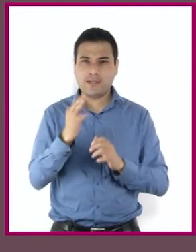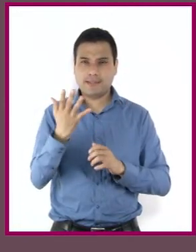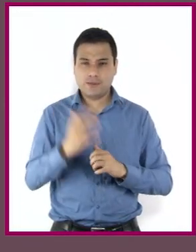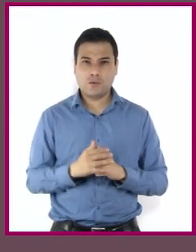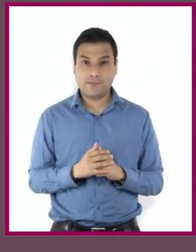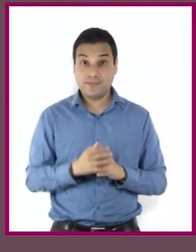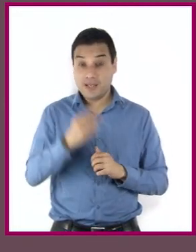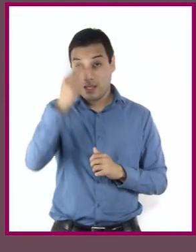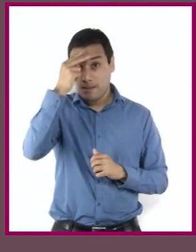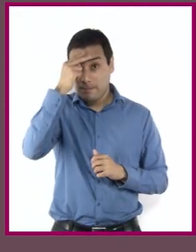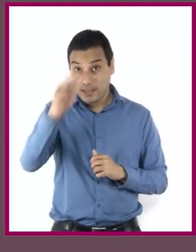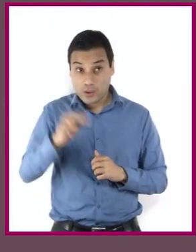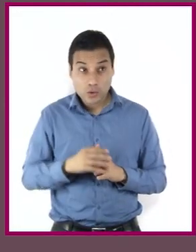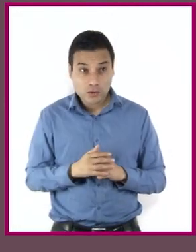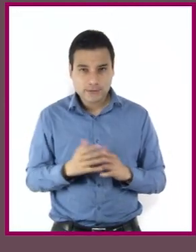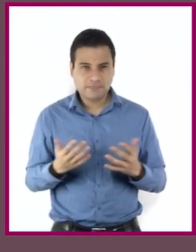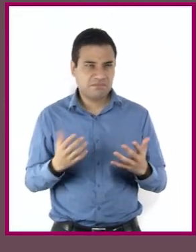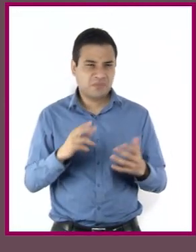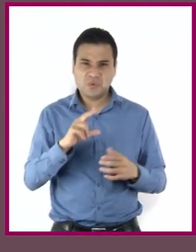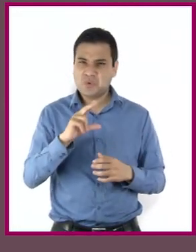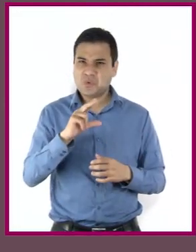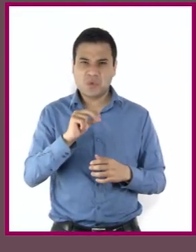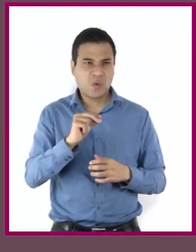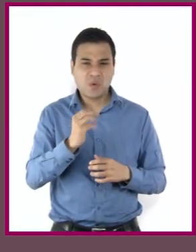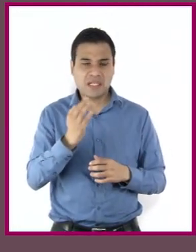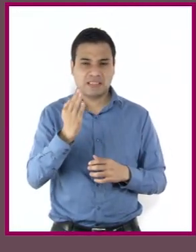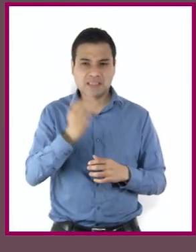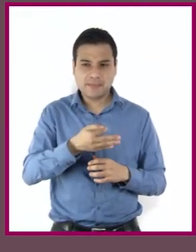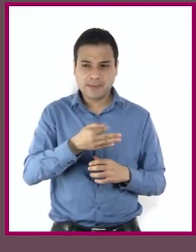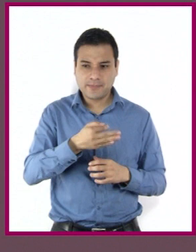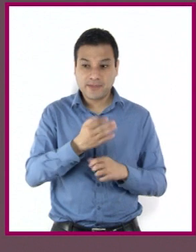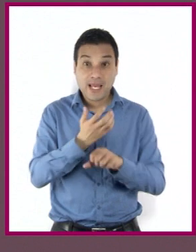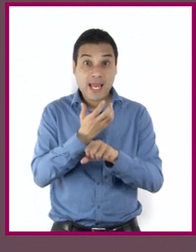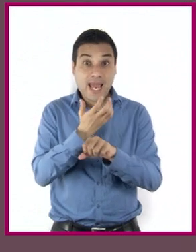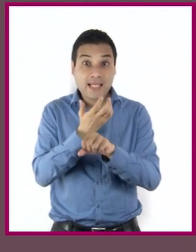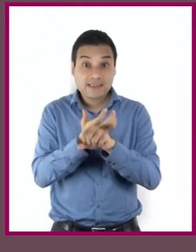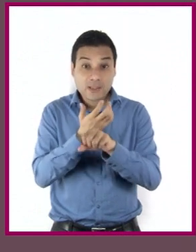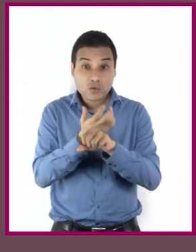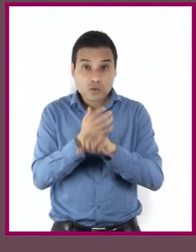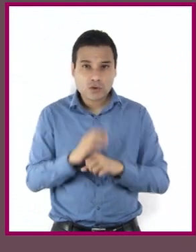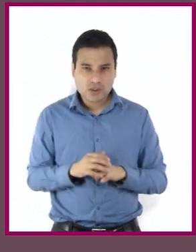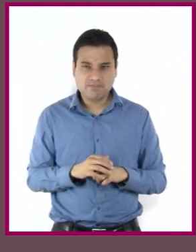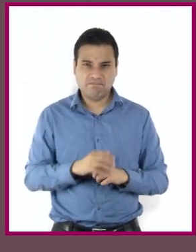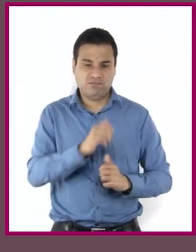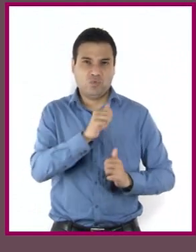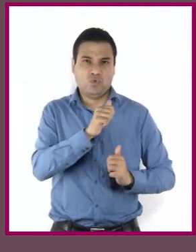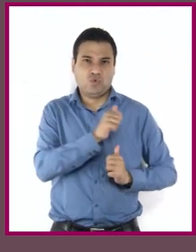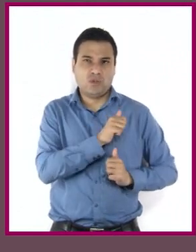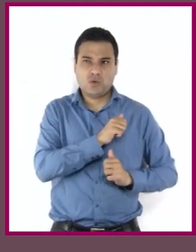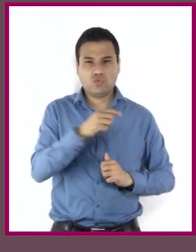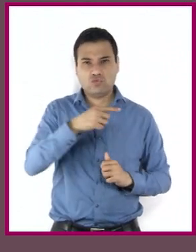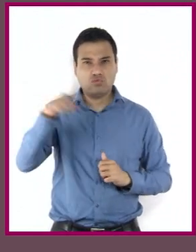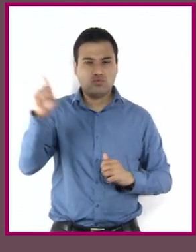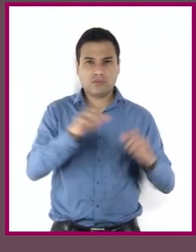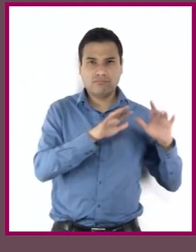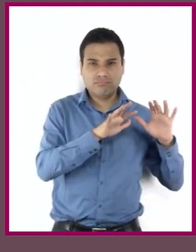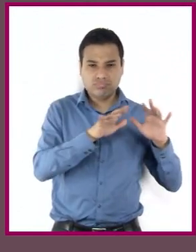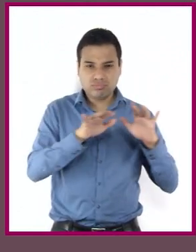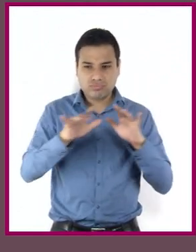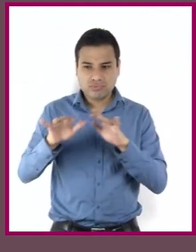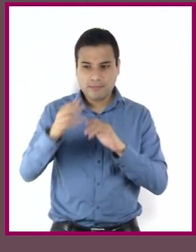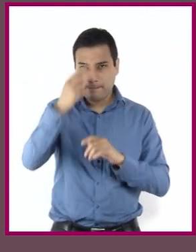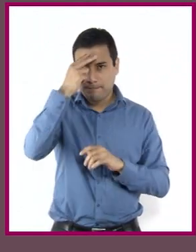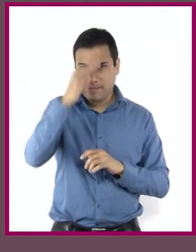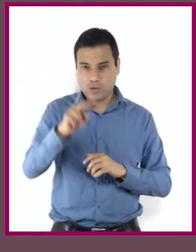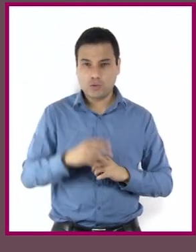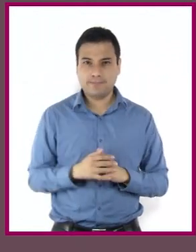México la incorporación de Texas al vecino del norte, los Estados Unidos de América enviaron tropas para invadir el territorio mexicano